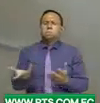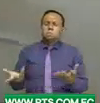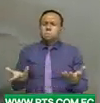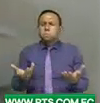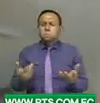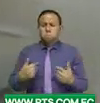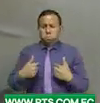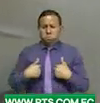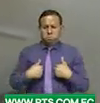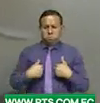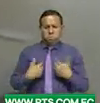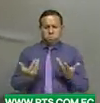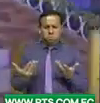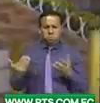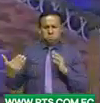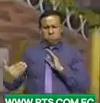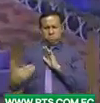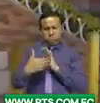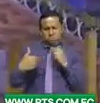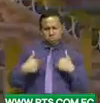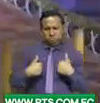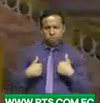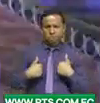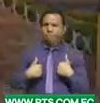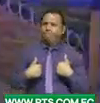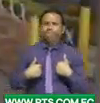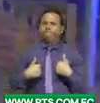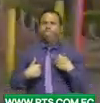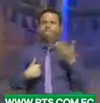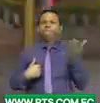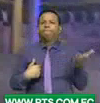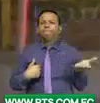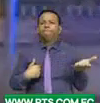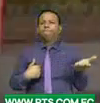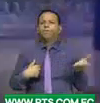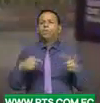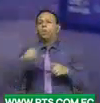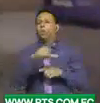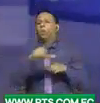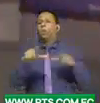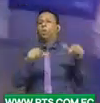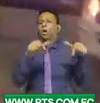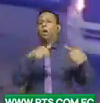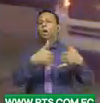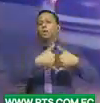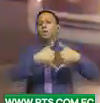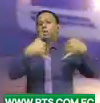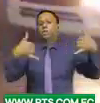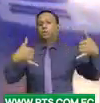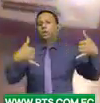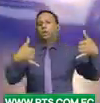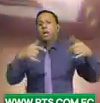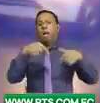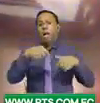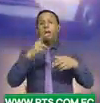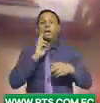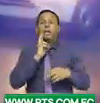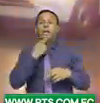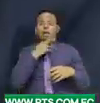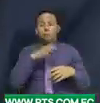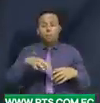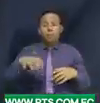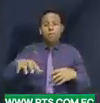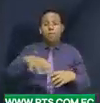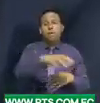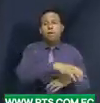fue dirigido hacia él, sino contra el centro comercial, donde está ubicado el comedor. ¿Usted recibe algún tipo de